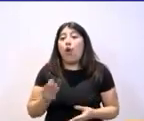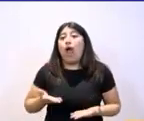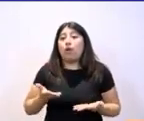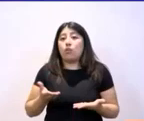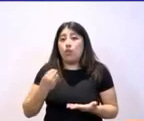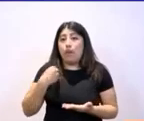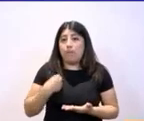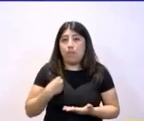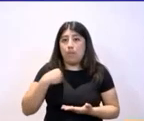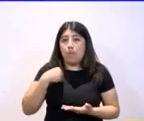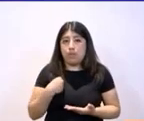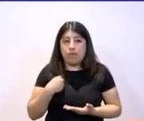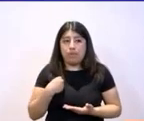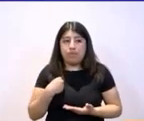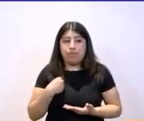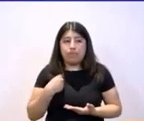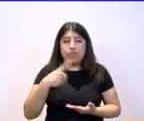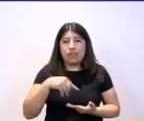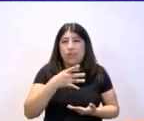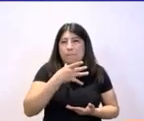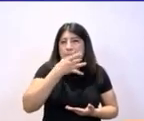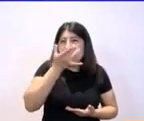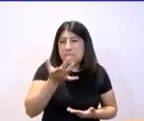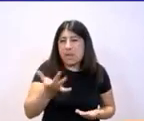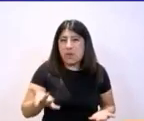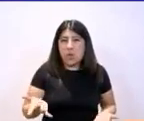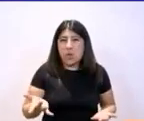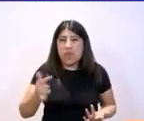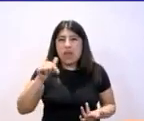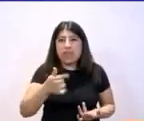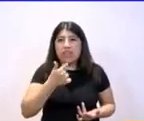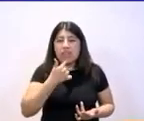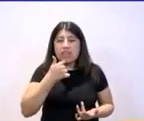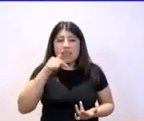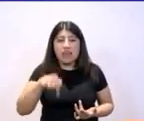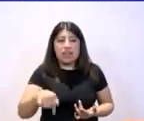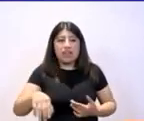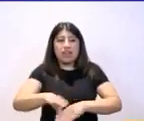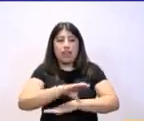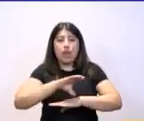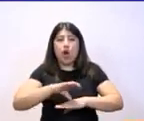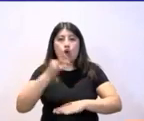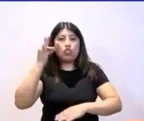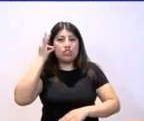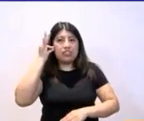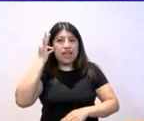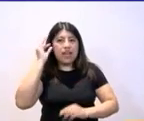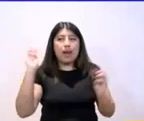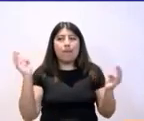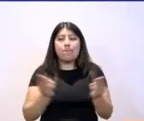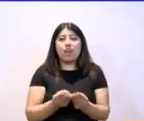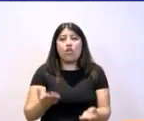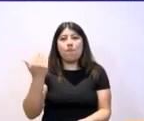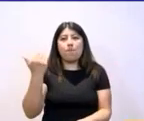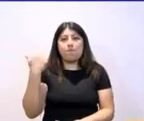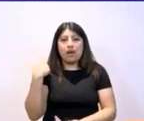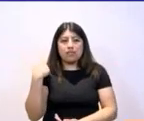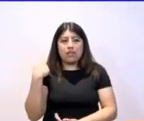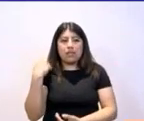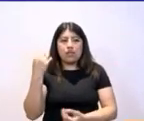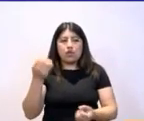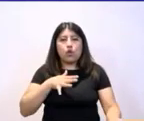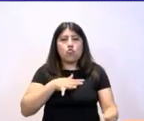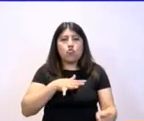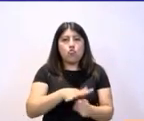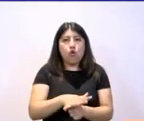¿Cómo pueden tener la desvergüenza de no haber dicho aquí la consejera el pasado pleno que iba a cubrir con